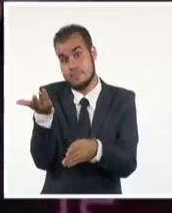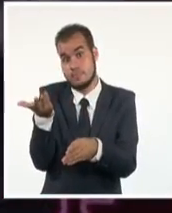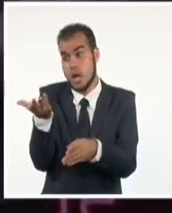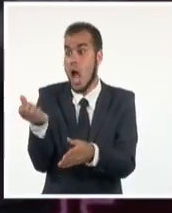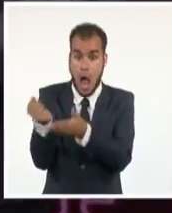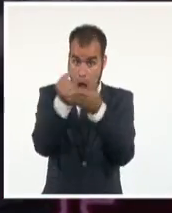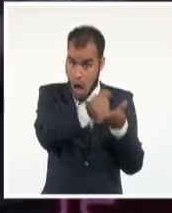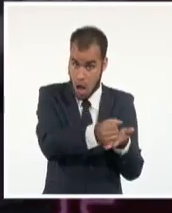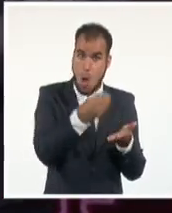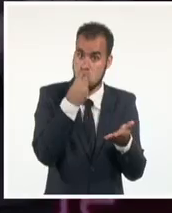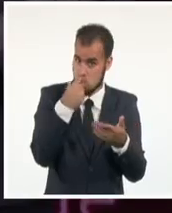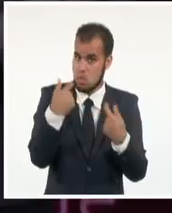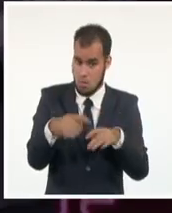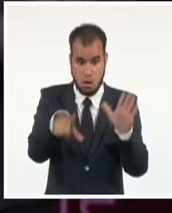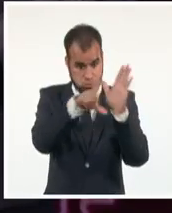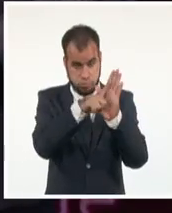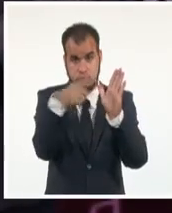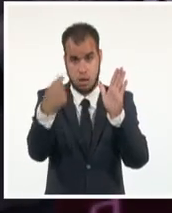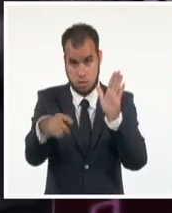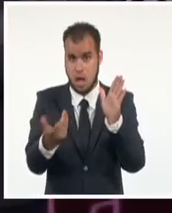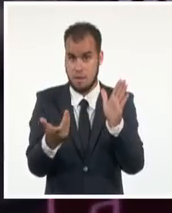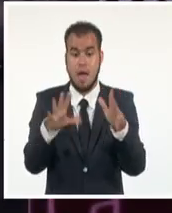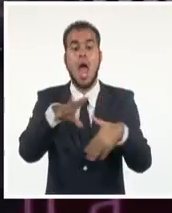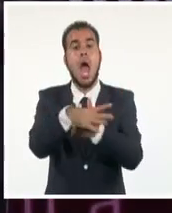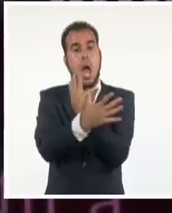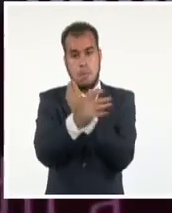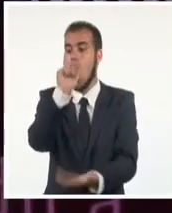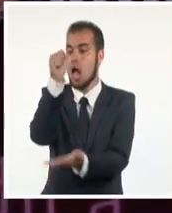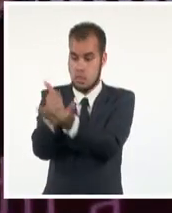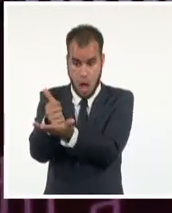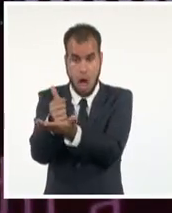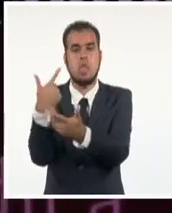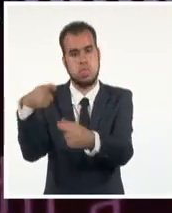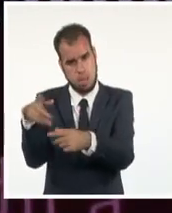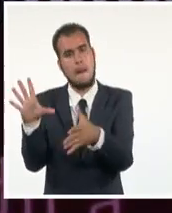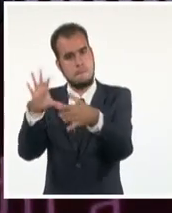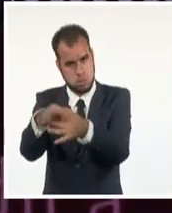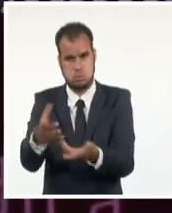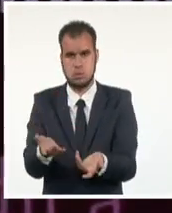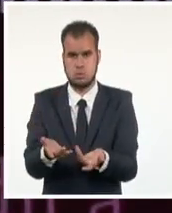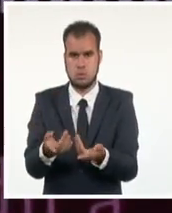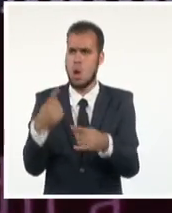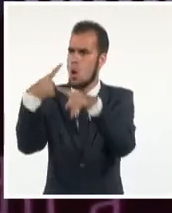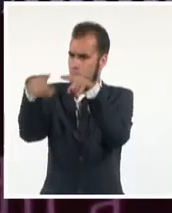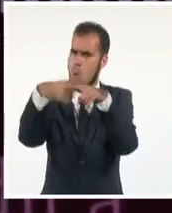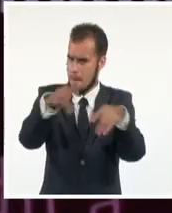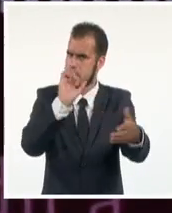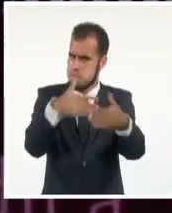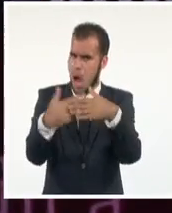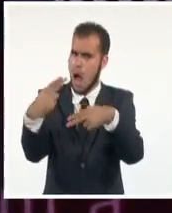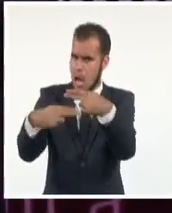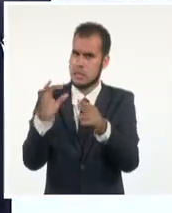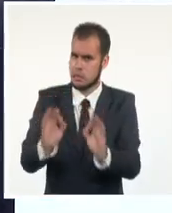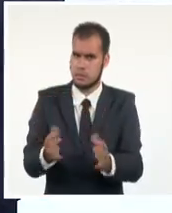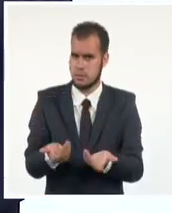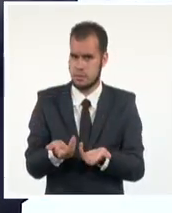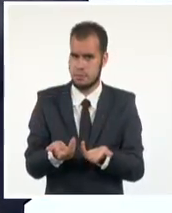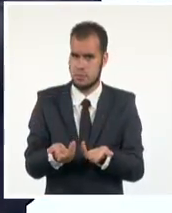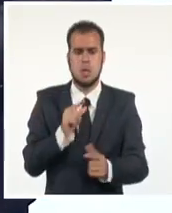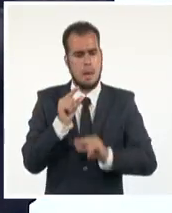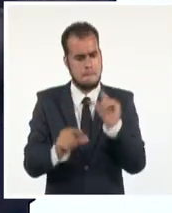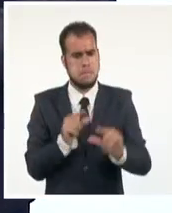de destrucción, característicos de los conflictos armados, que en cualquier circunstancia de